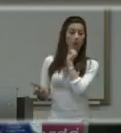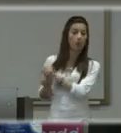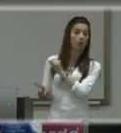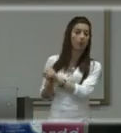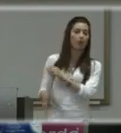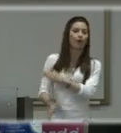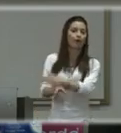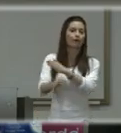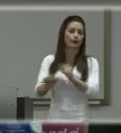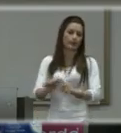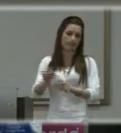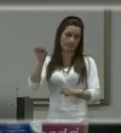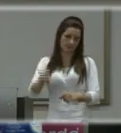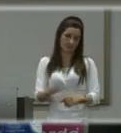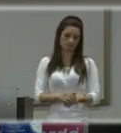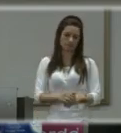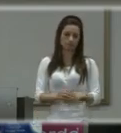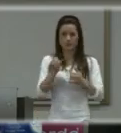concluir, pues que